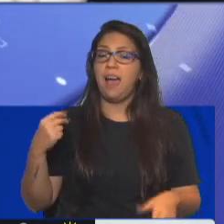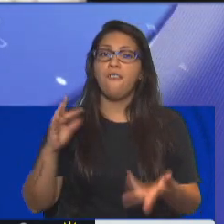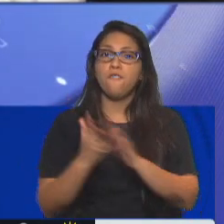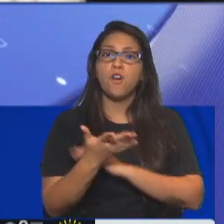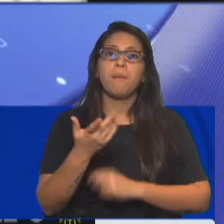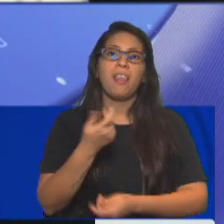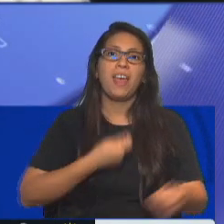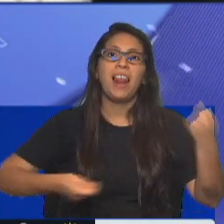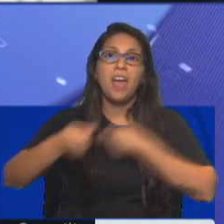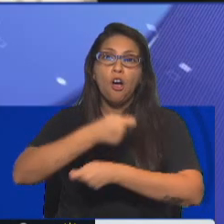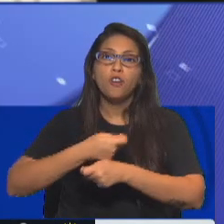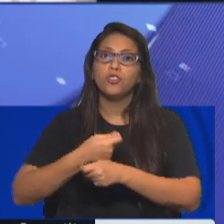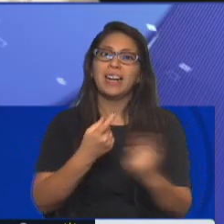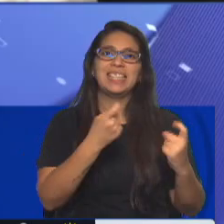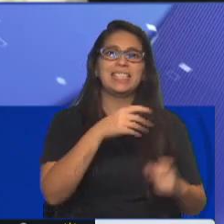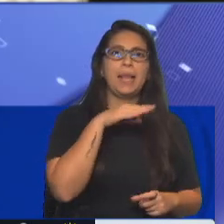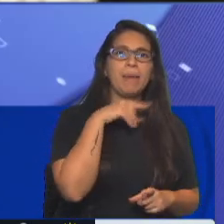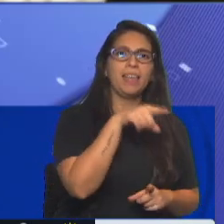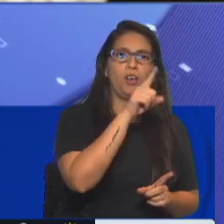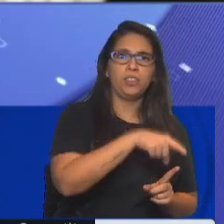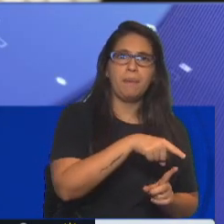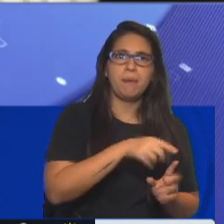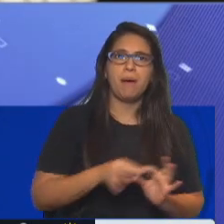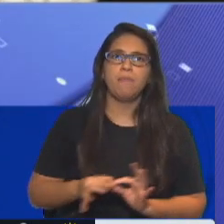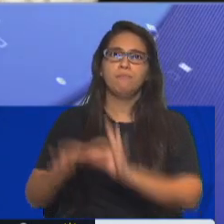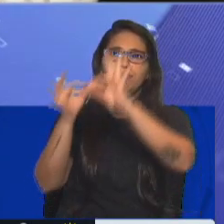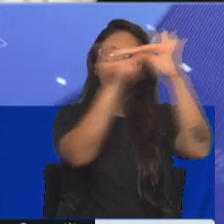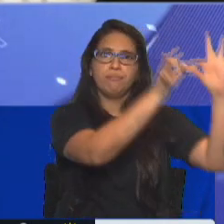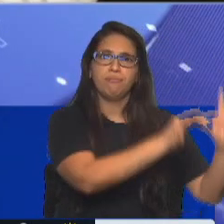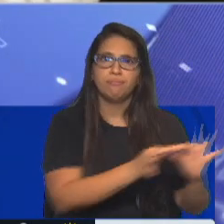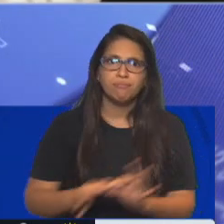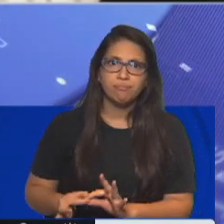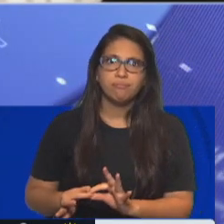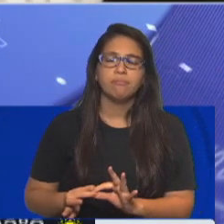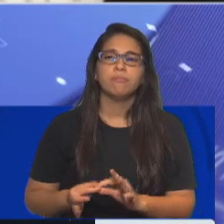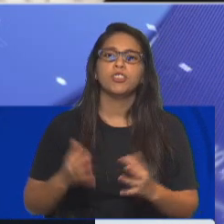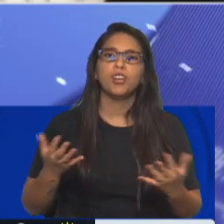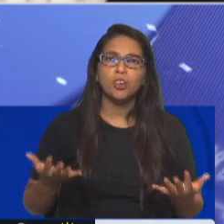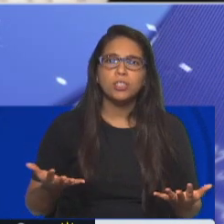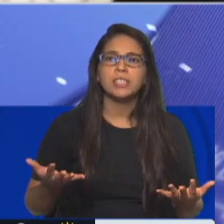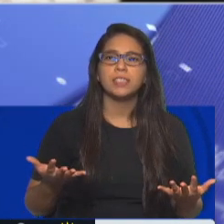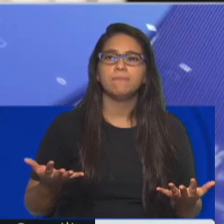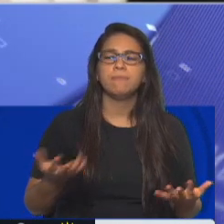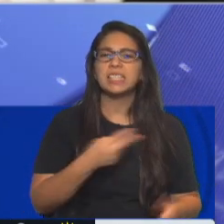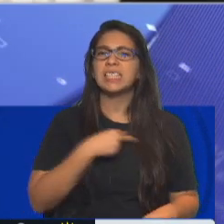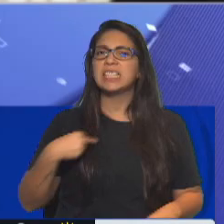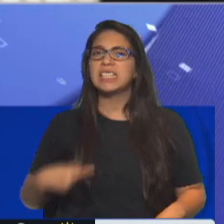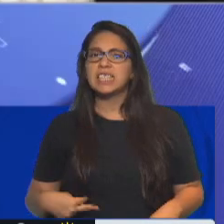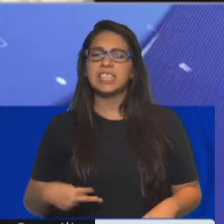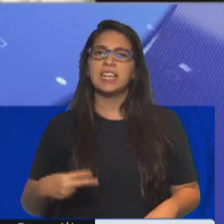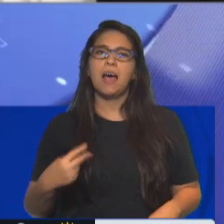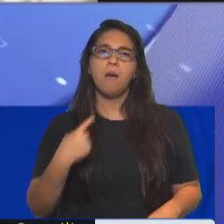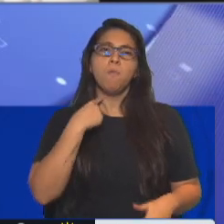atraviesa México. Creo que ahí hay otra explicación de por qué China tampoco se vería tan directamente afectada